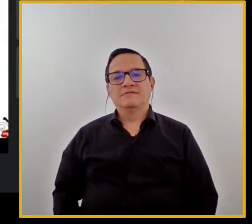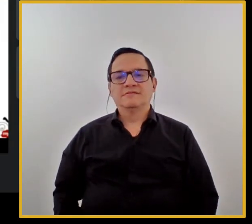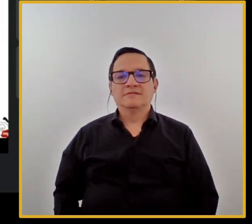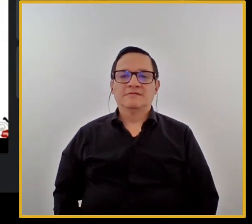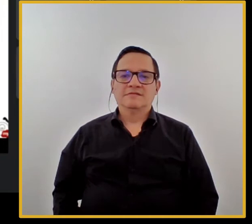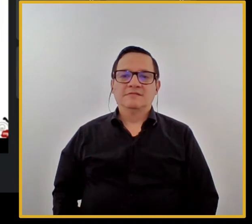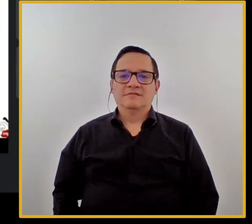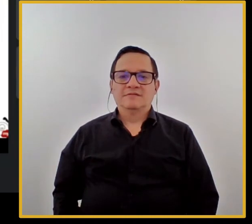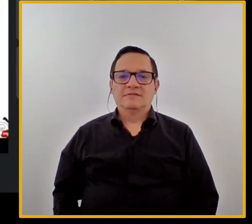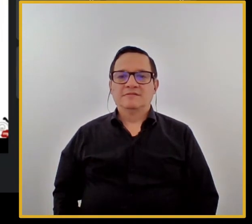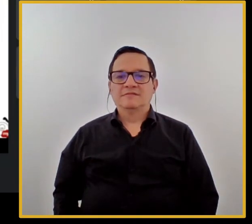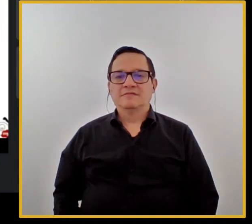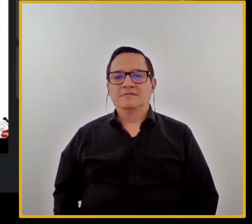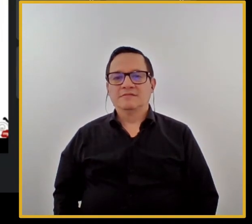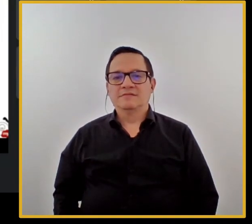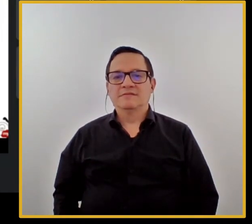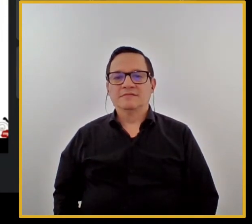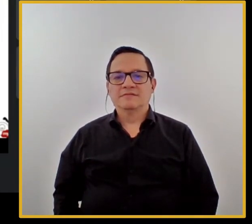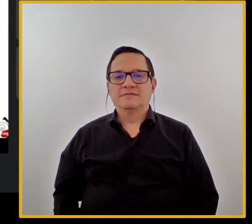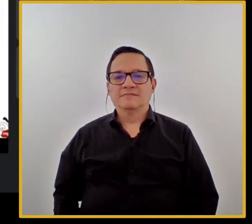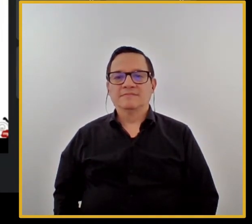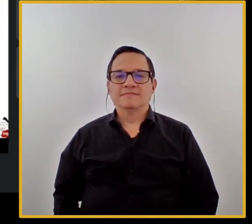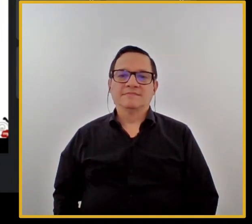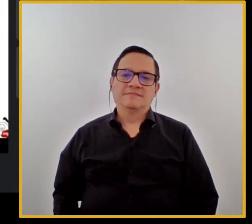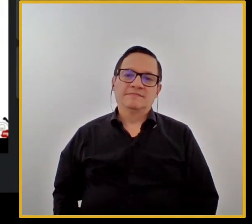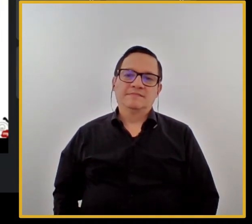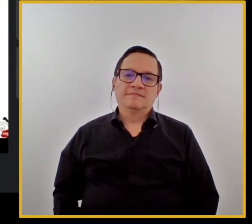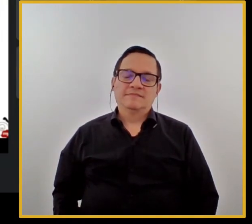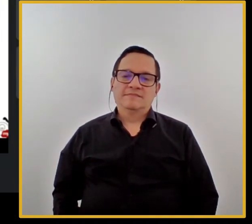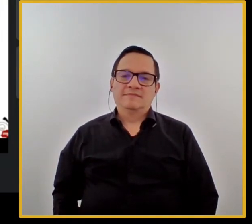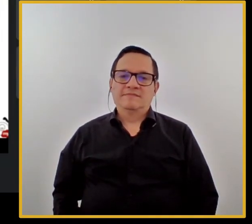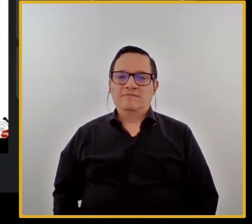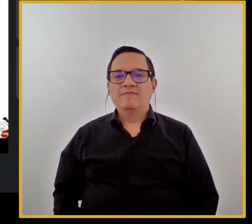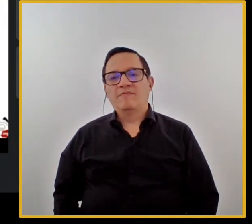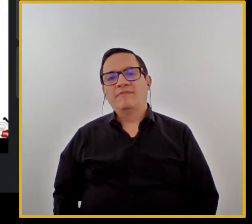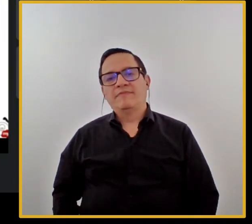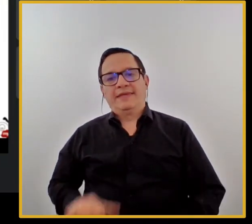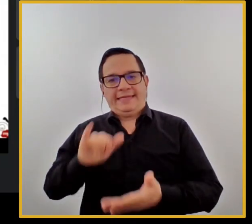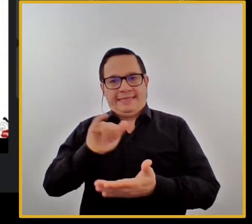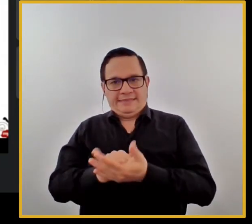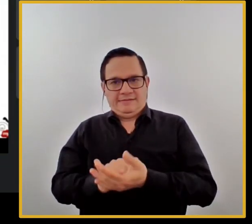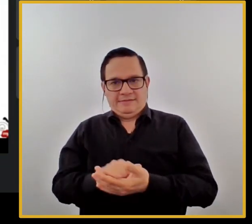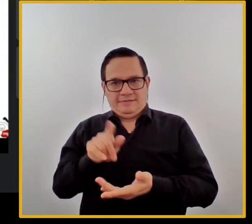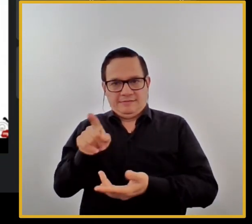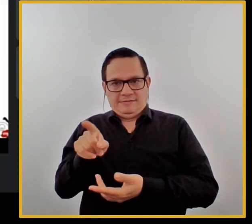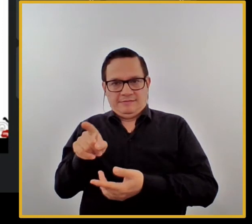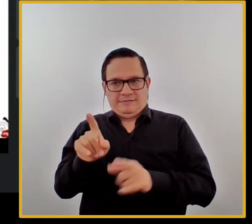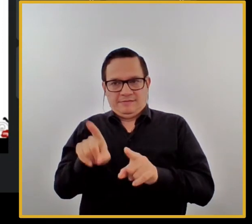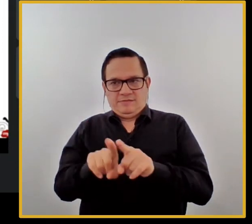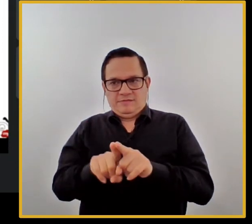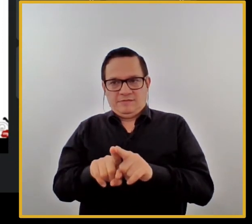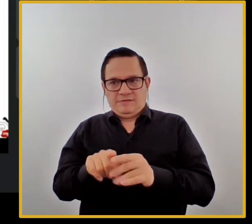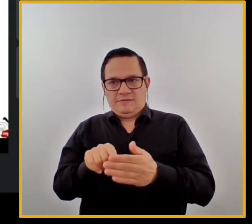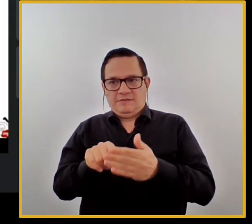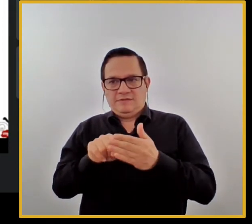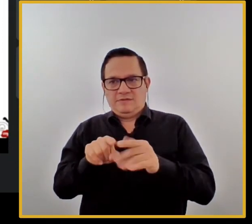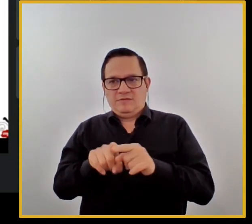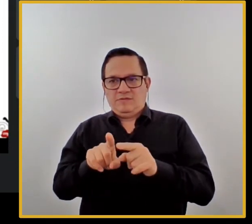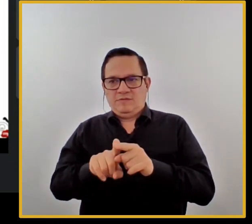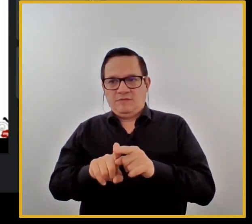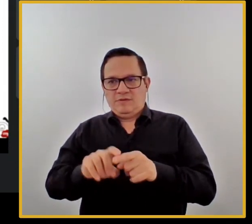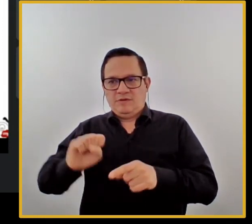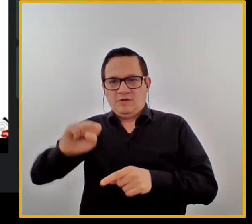Ajá. Acá es donde desde que para hacerla que quede U, ¿no? Sí, señor, ahí. Entonces aquí tú sacas el